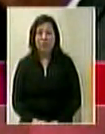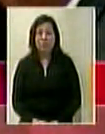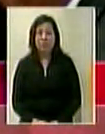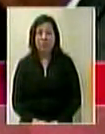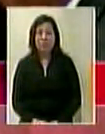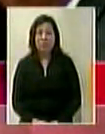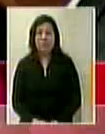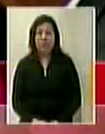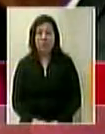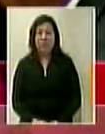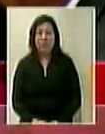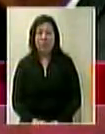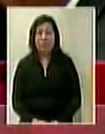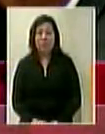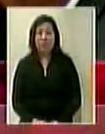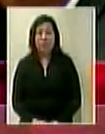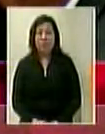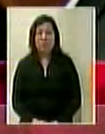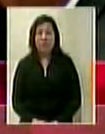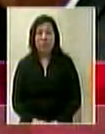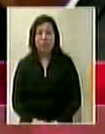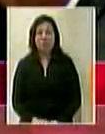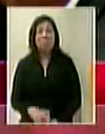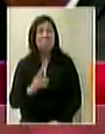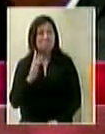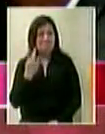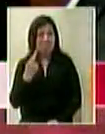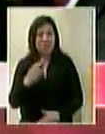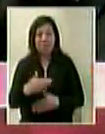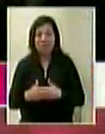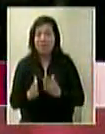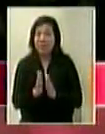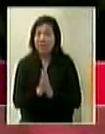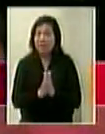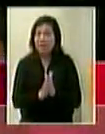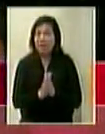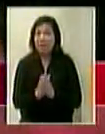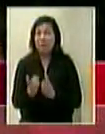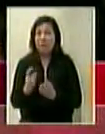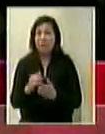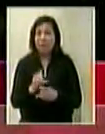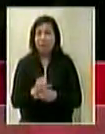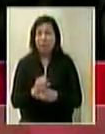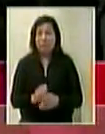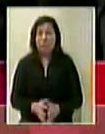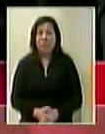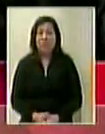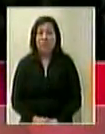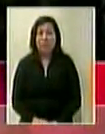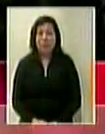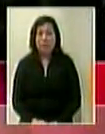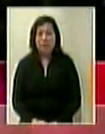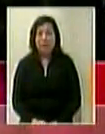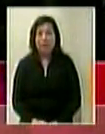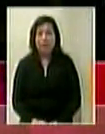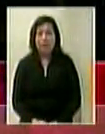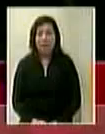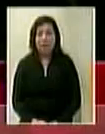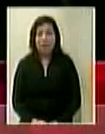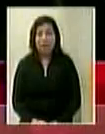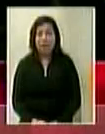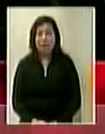por decir algo respetable, esa información para generar la sensación de inseguridad, pues, del nuevo establecimiento